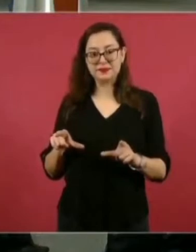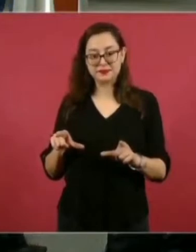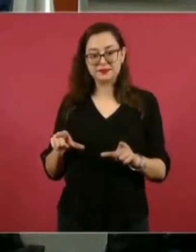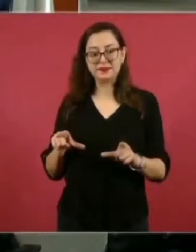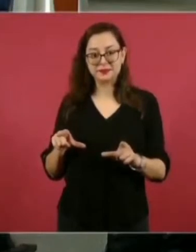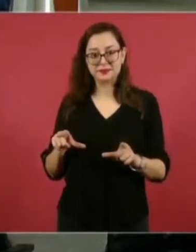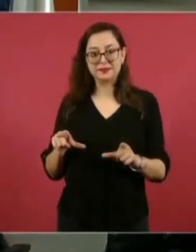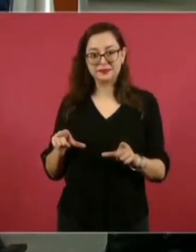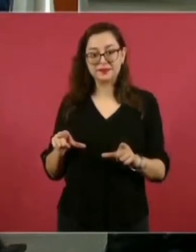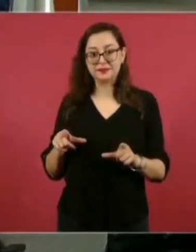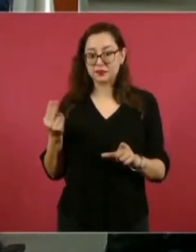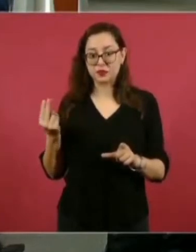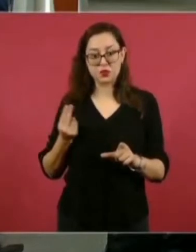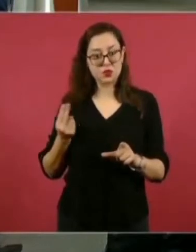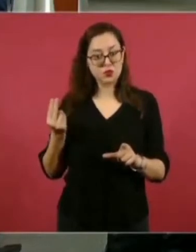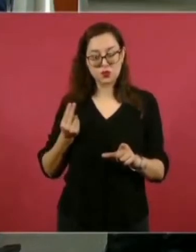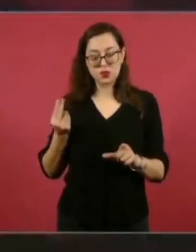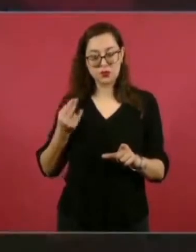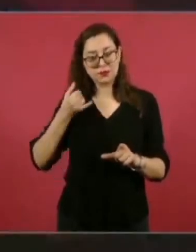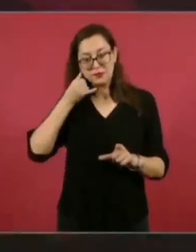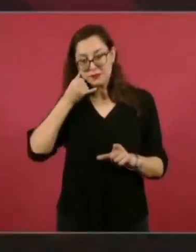que es urgente,